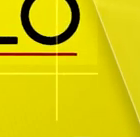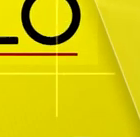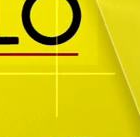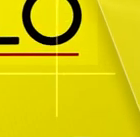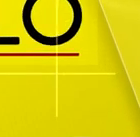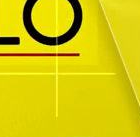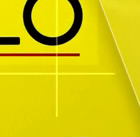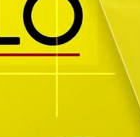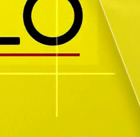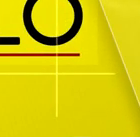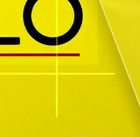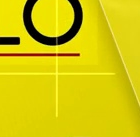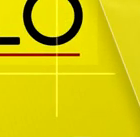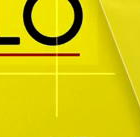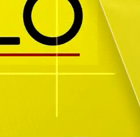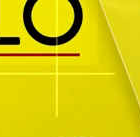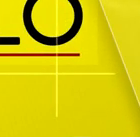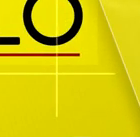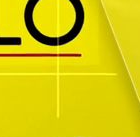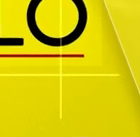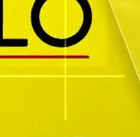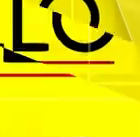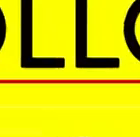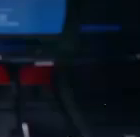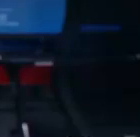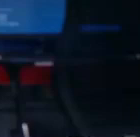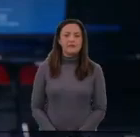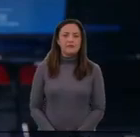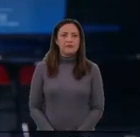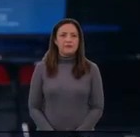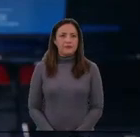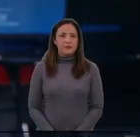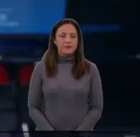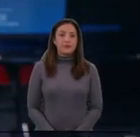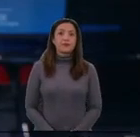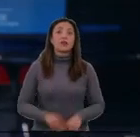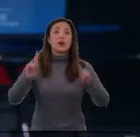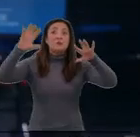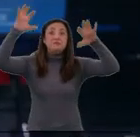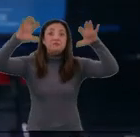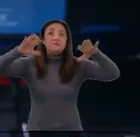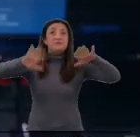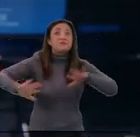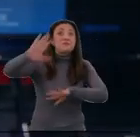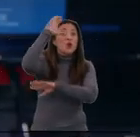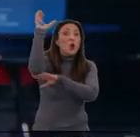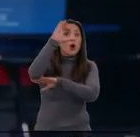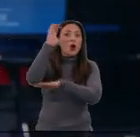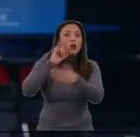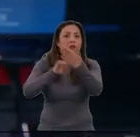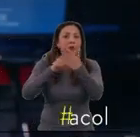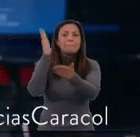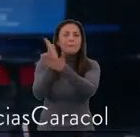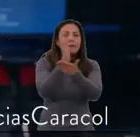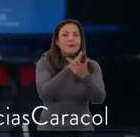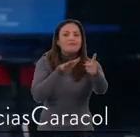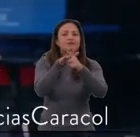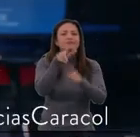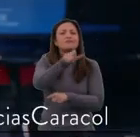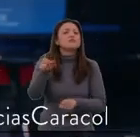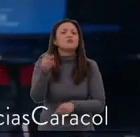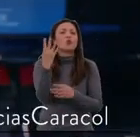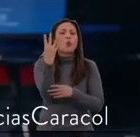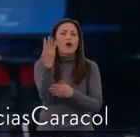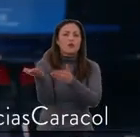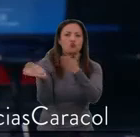noticia en desarrollo en Noticias Caracol. Las lluvias en Colombia dejan 4 personas fallecidas en las últimas